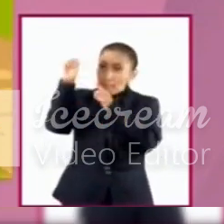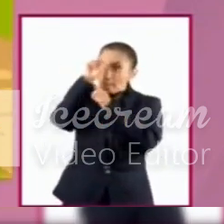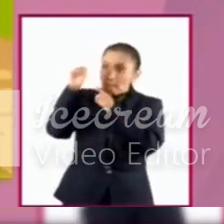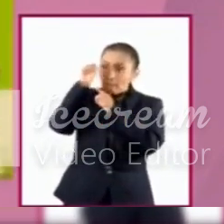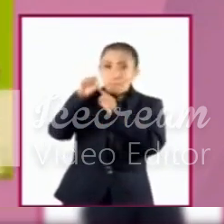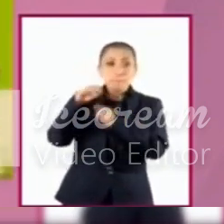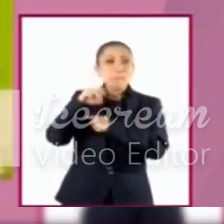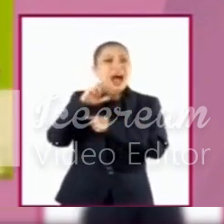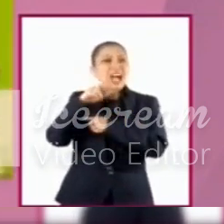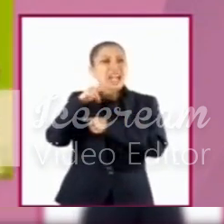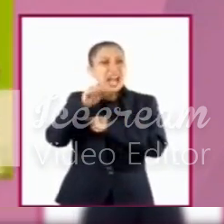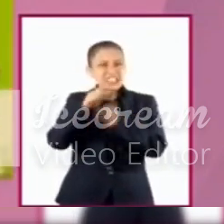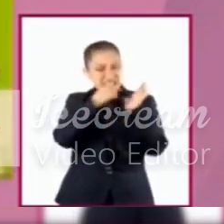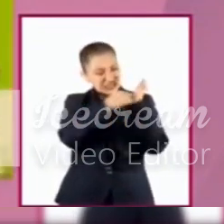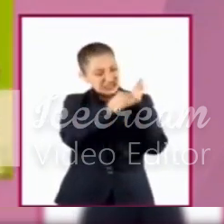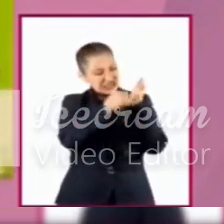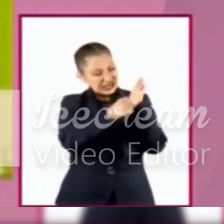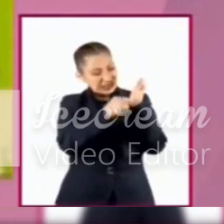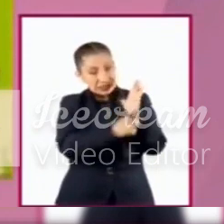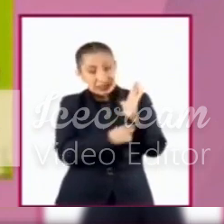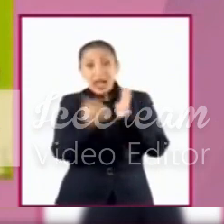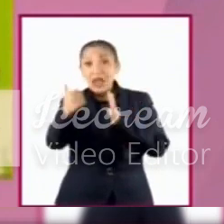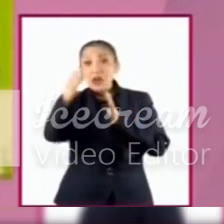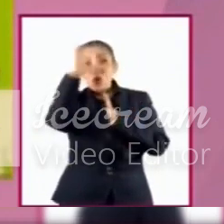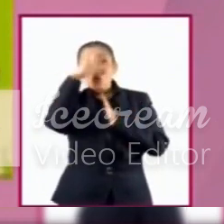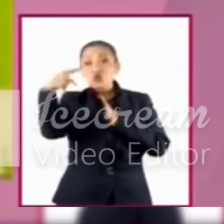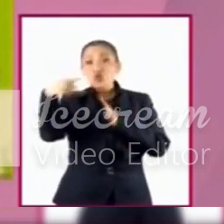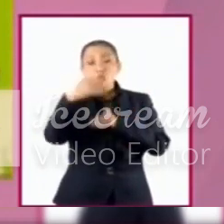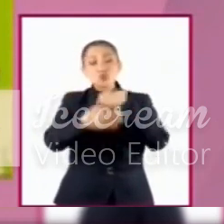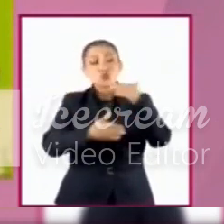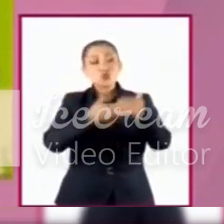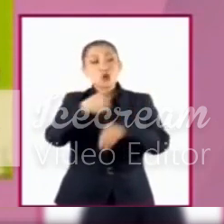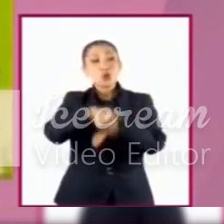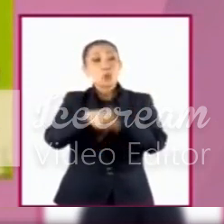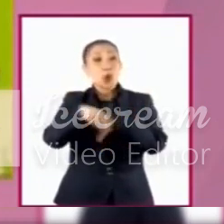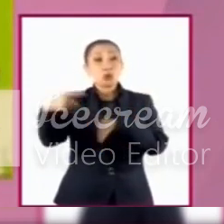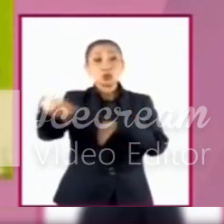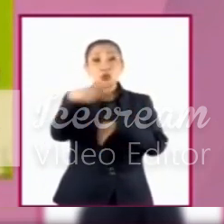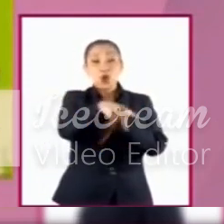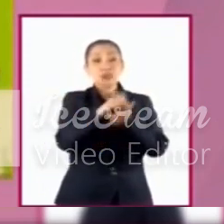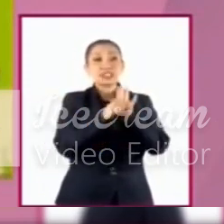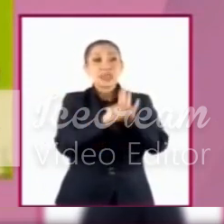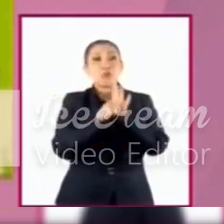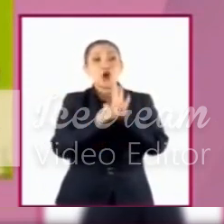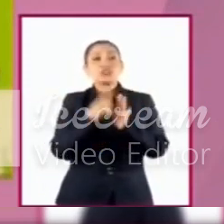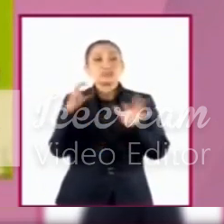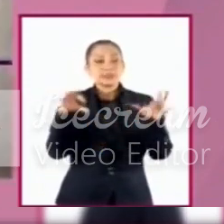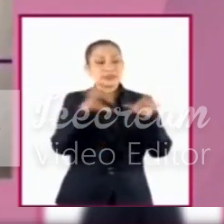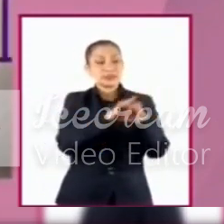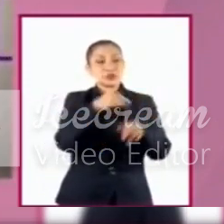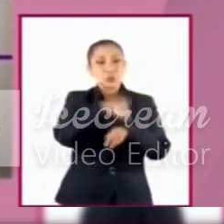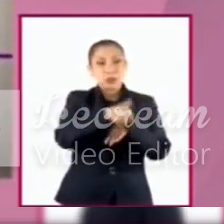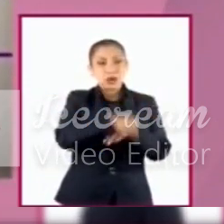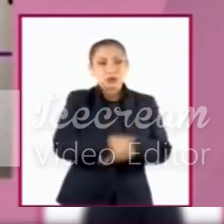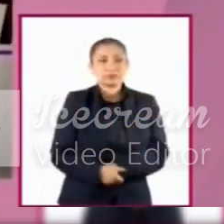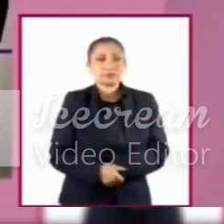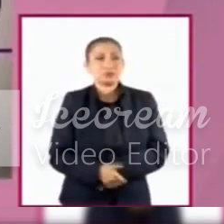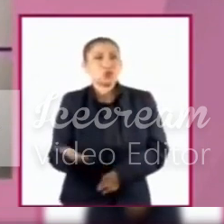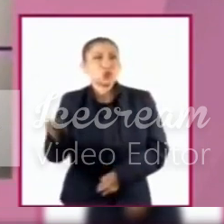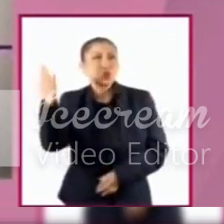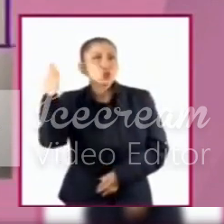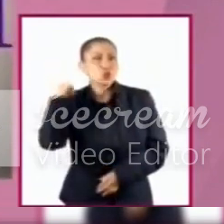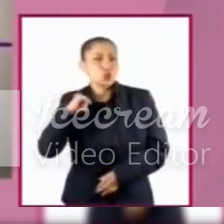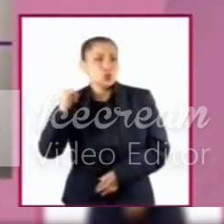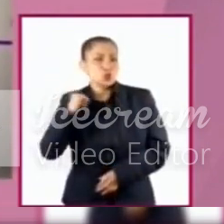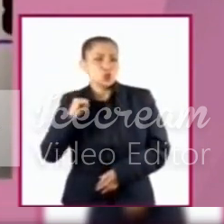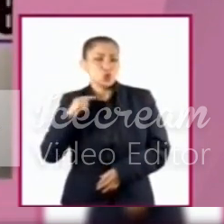contar. Con el paso del tiempo, cada cultura desarrolló un sistema numérico que incluía símbolos para los números. En los primeros